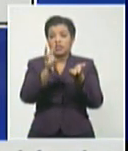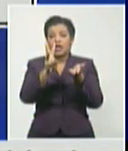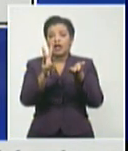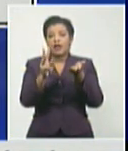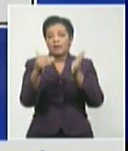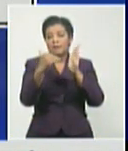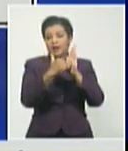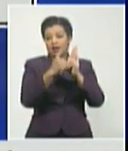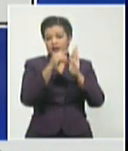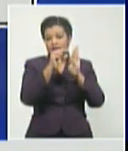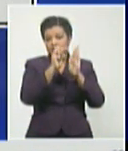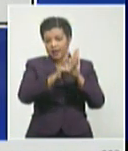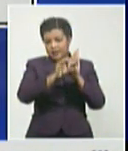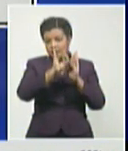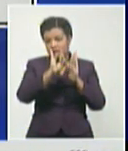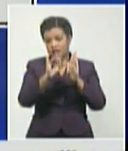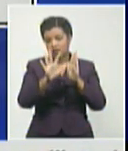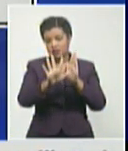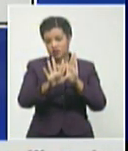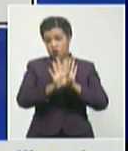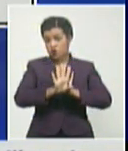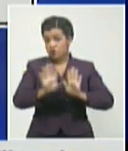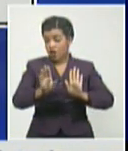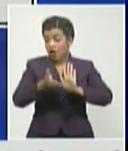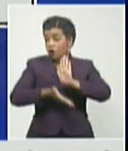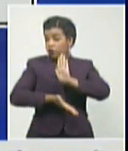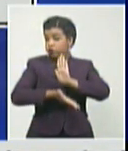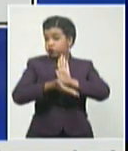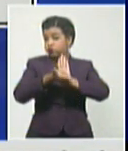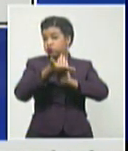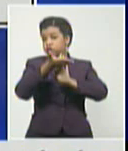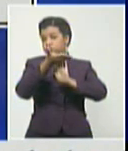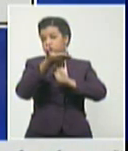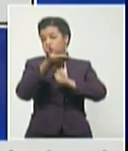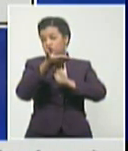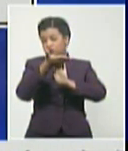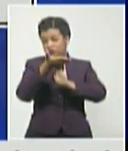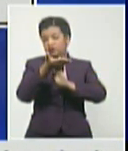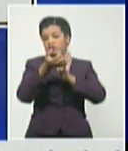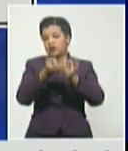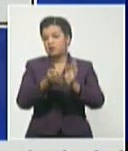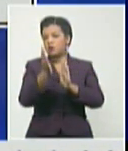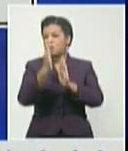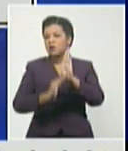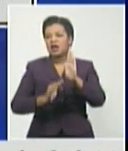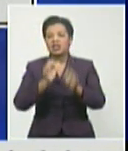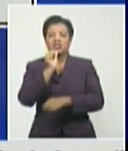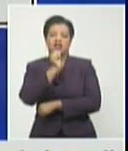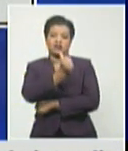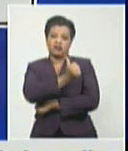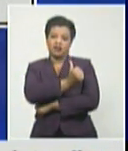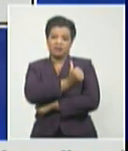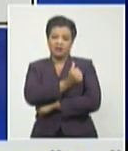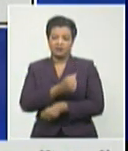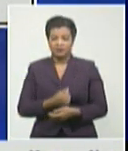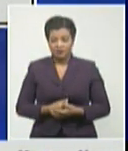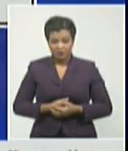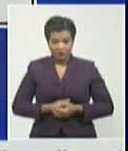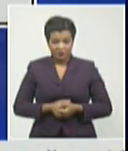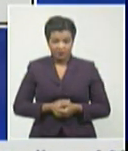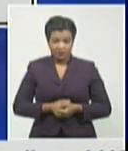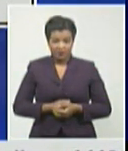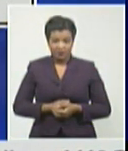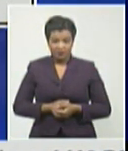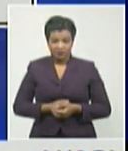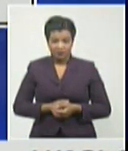que ya había sido la más valorada que tuvimos en el mes de diciembre y que indiscutiblemente enero